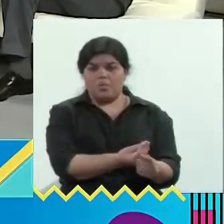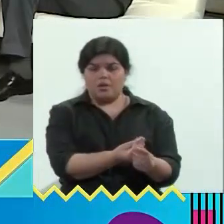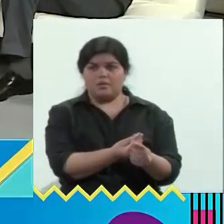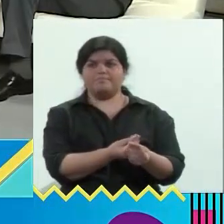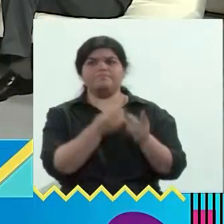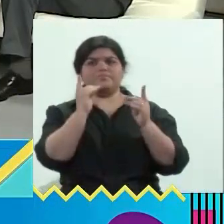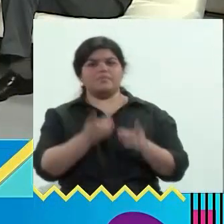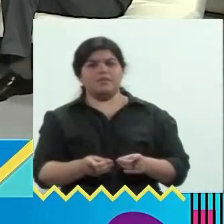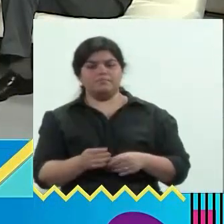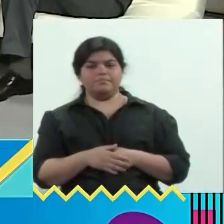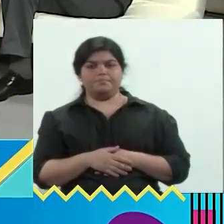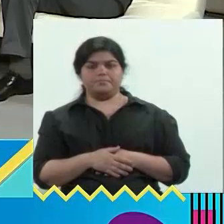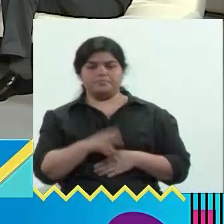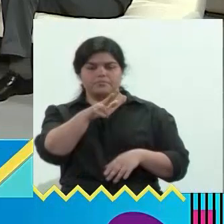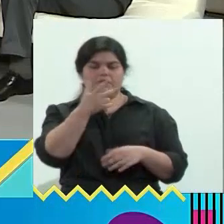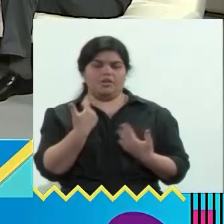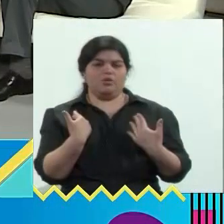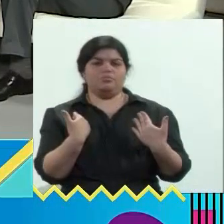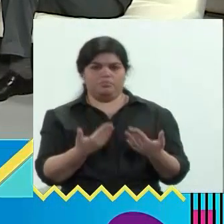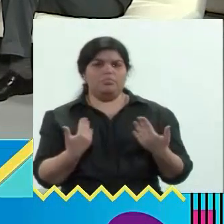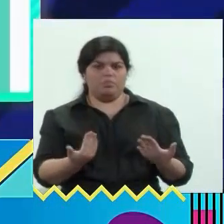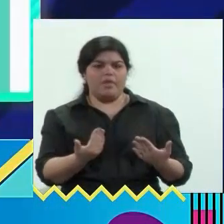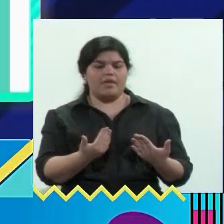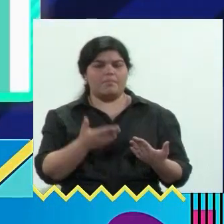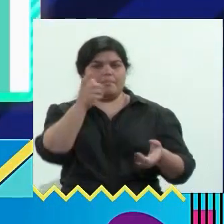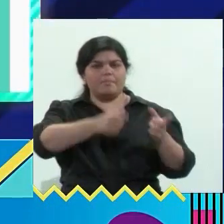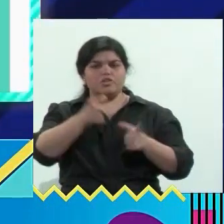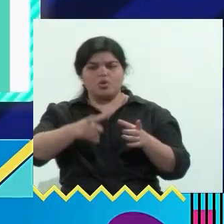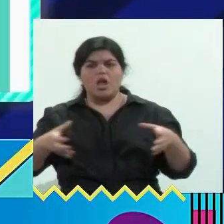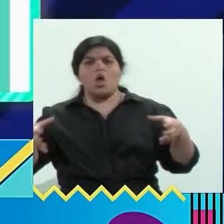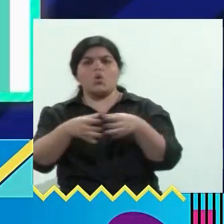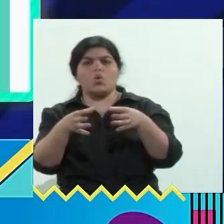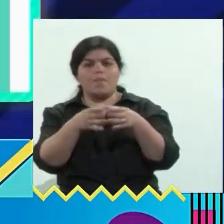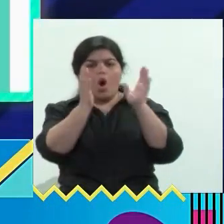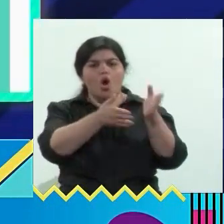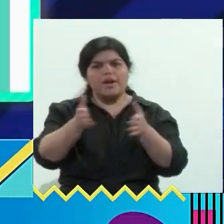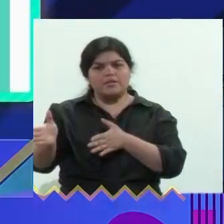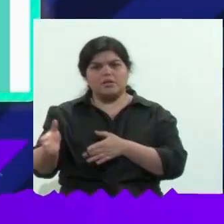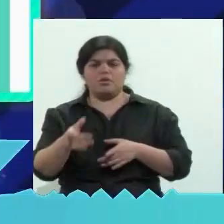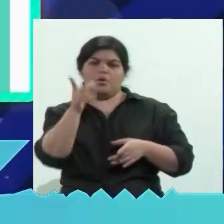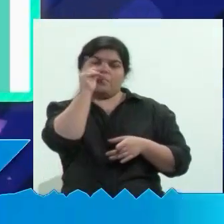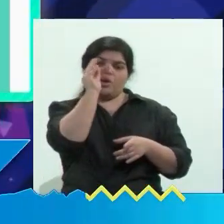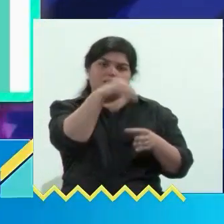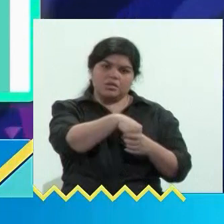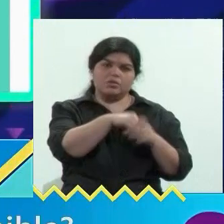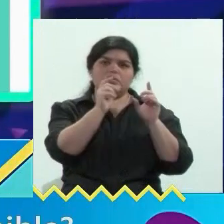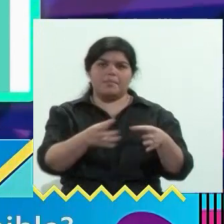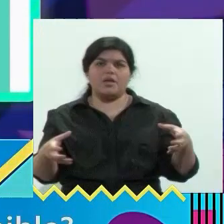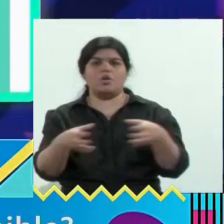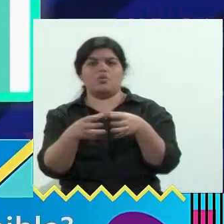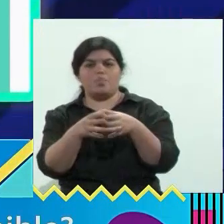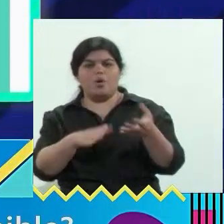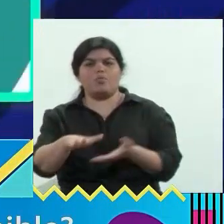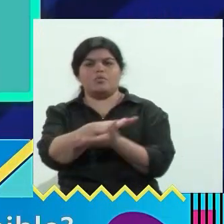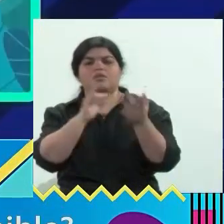la capacidad que tienen los ciudadanos de organizarse, ¿no es cierto?, no solo en grupos políticos, también en organizaciones vecinales,